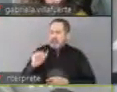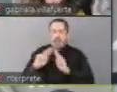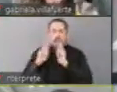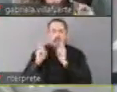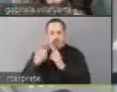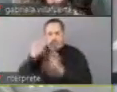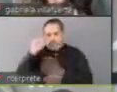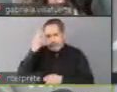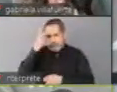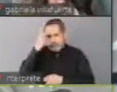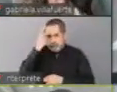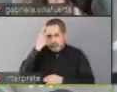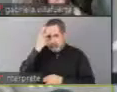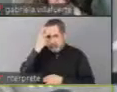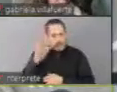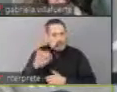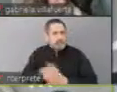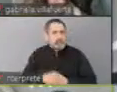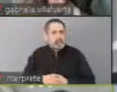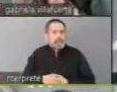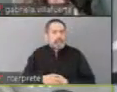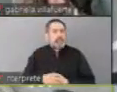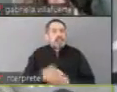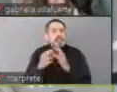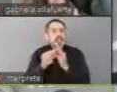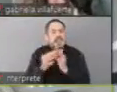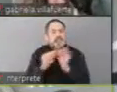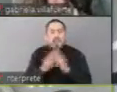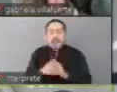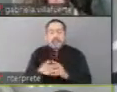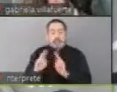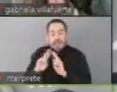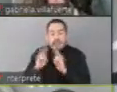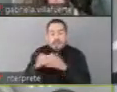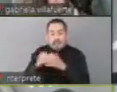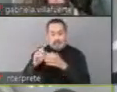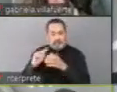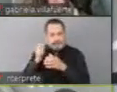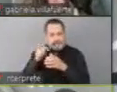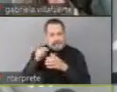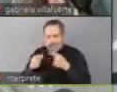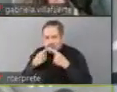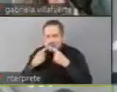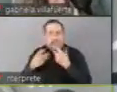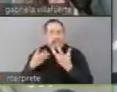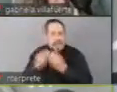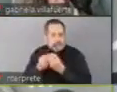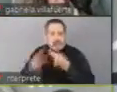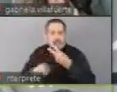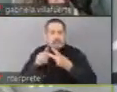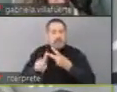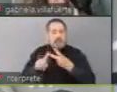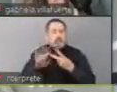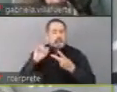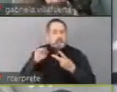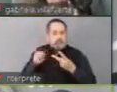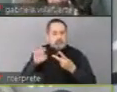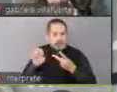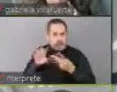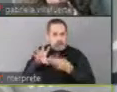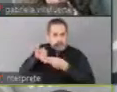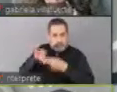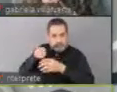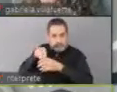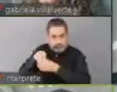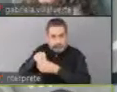Potosí. Cabe señalar que la unidad técnica de lo contencioso del Instituto Nacional Electoral inició de